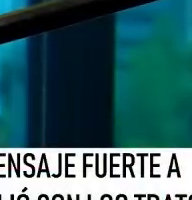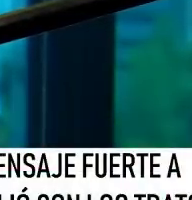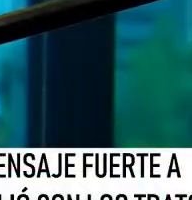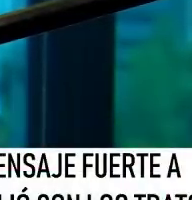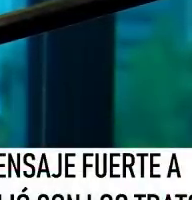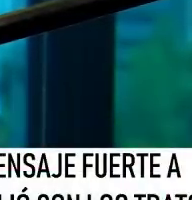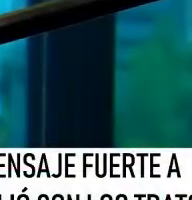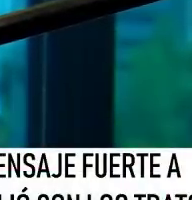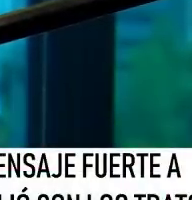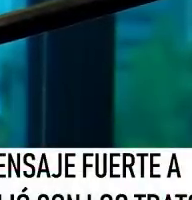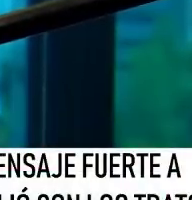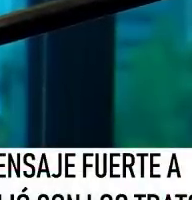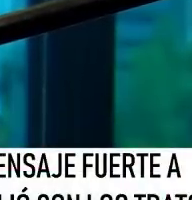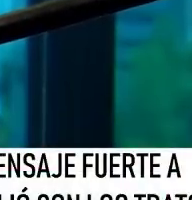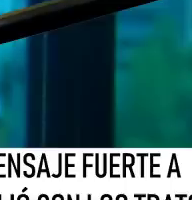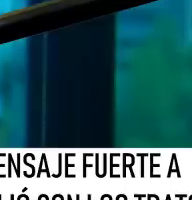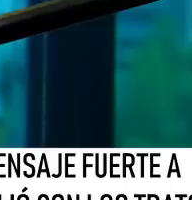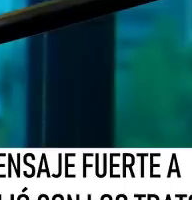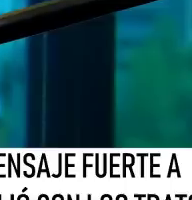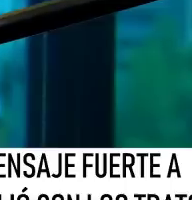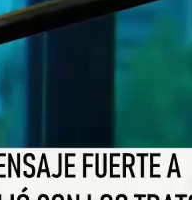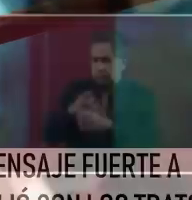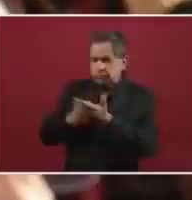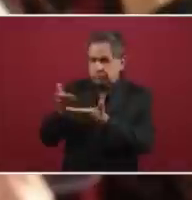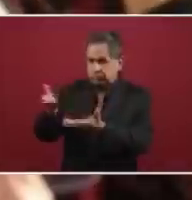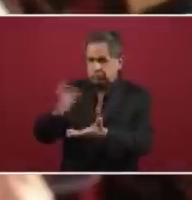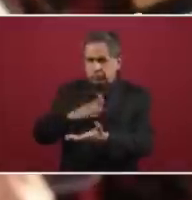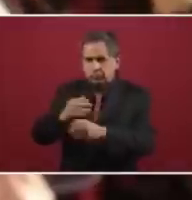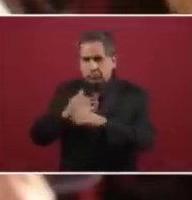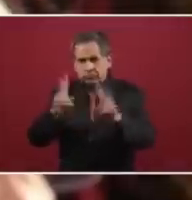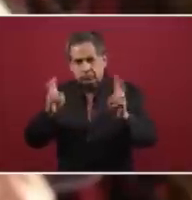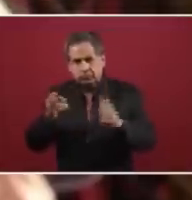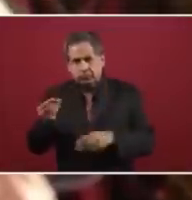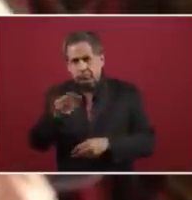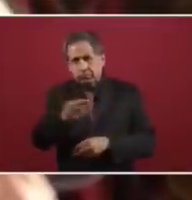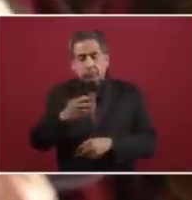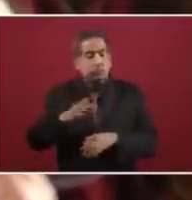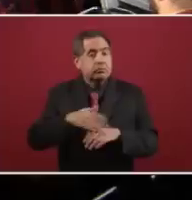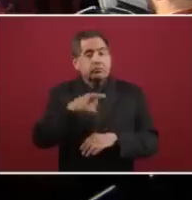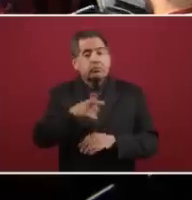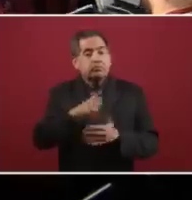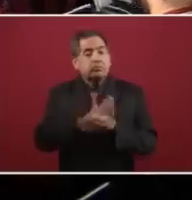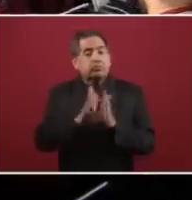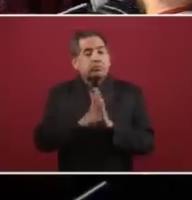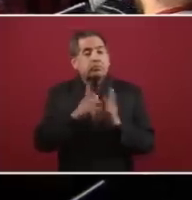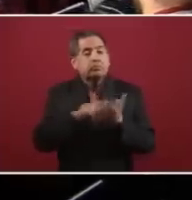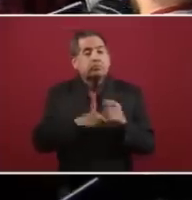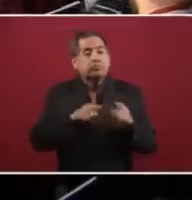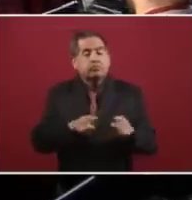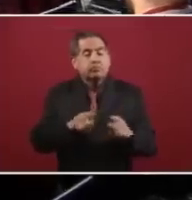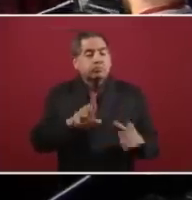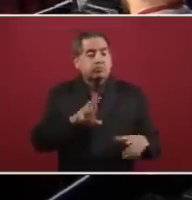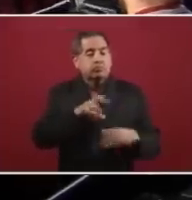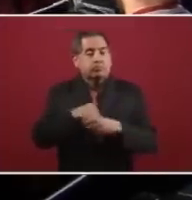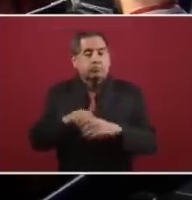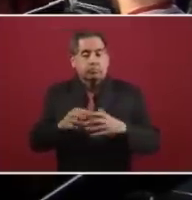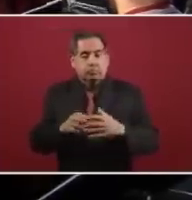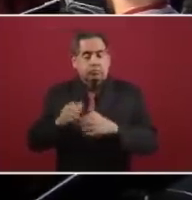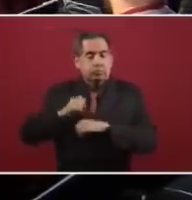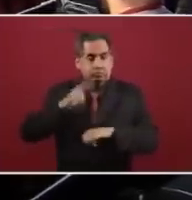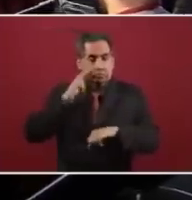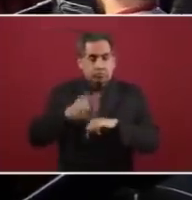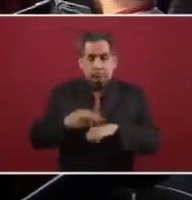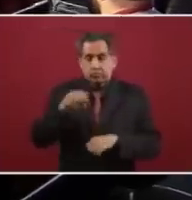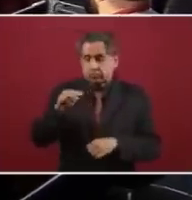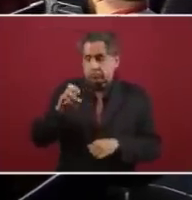está interesante a ver vamos a demostrar que presente sobre el tema porque se involucra a este cartel que se supone el principal general de